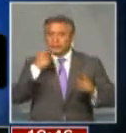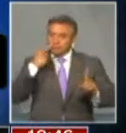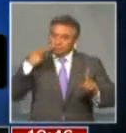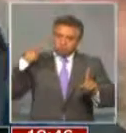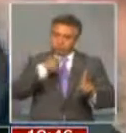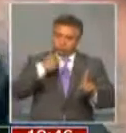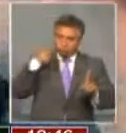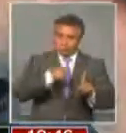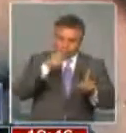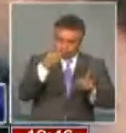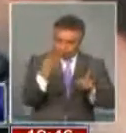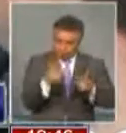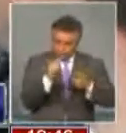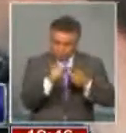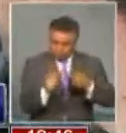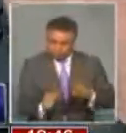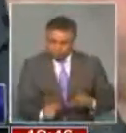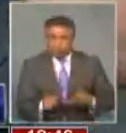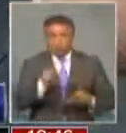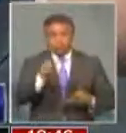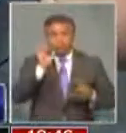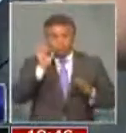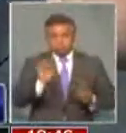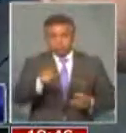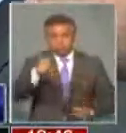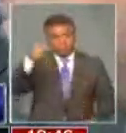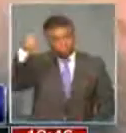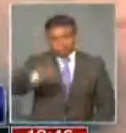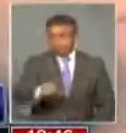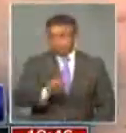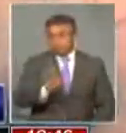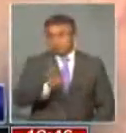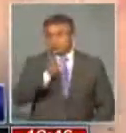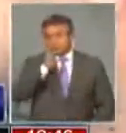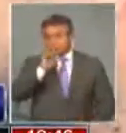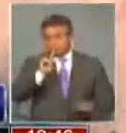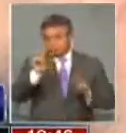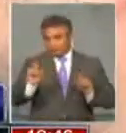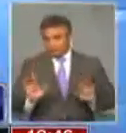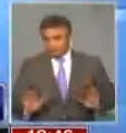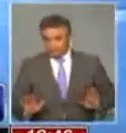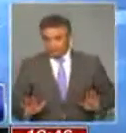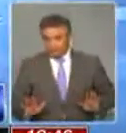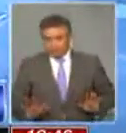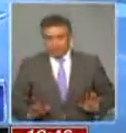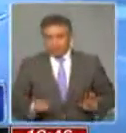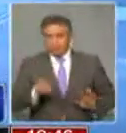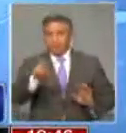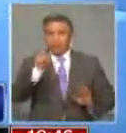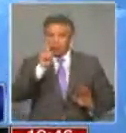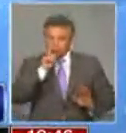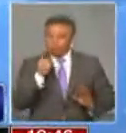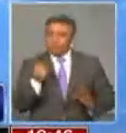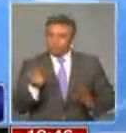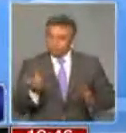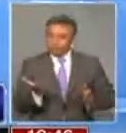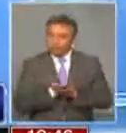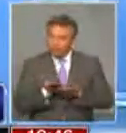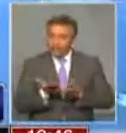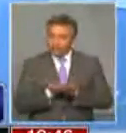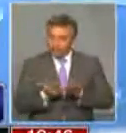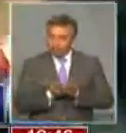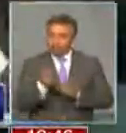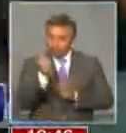no necesariamente que vaya a existir una condena. Pero hay boletas. Por lo tanto, hay boletas que acreditan estos pagos.